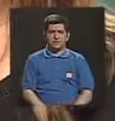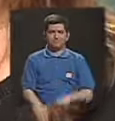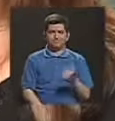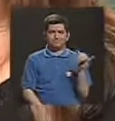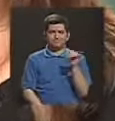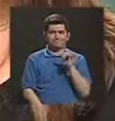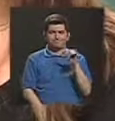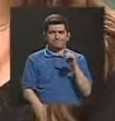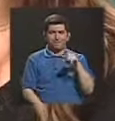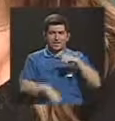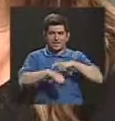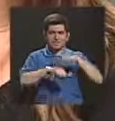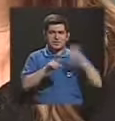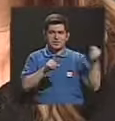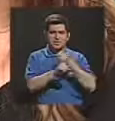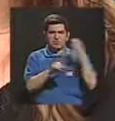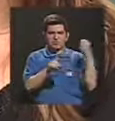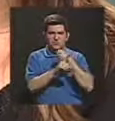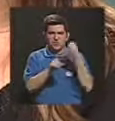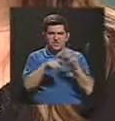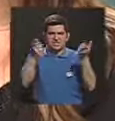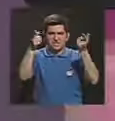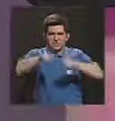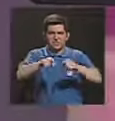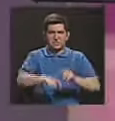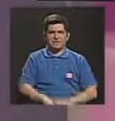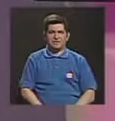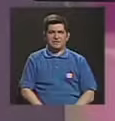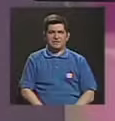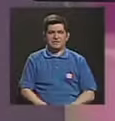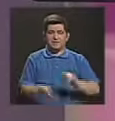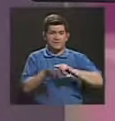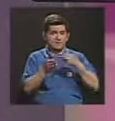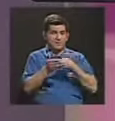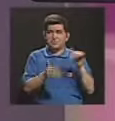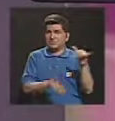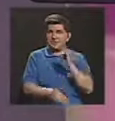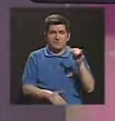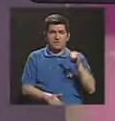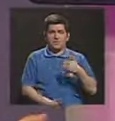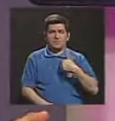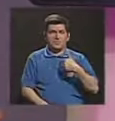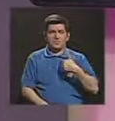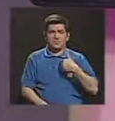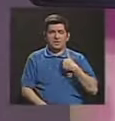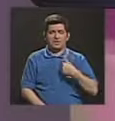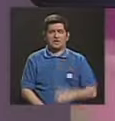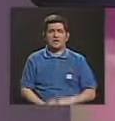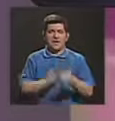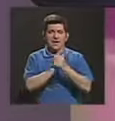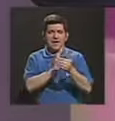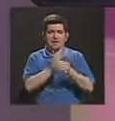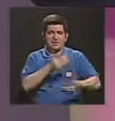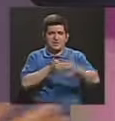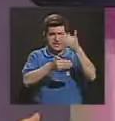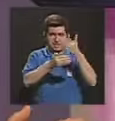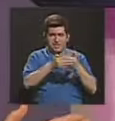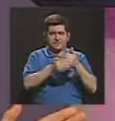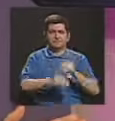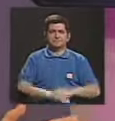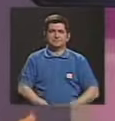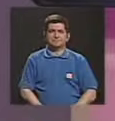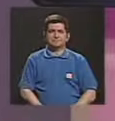también se genera violencia y agresión. Claro, bueno, ya no es entonces lo mismo que tenía, las mismas aptitudes que tenían antes. Y